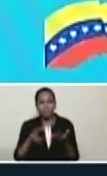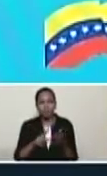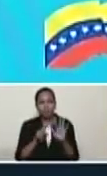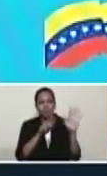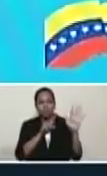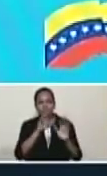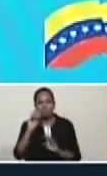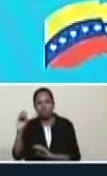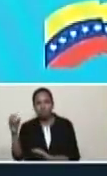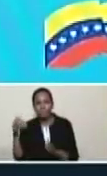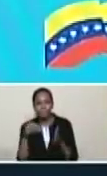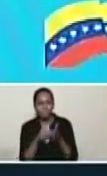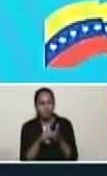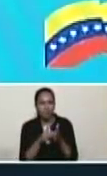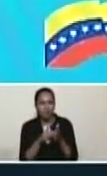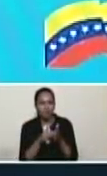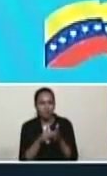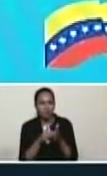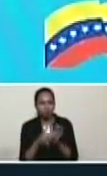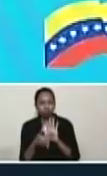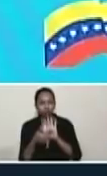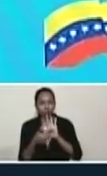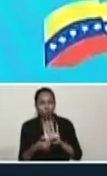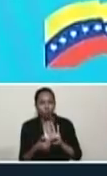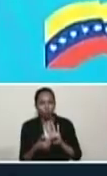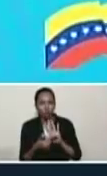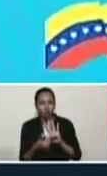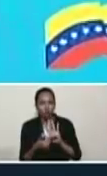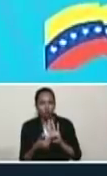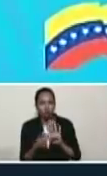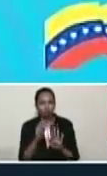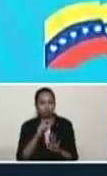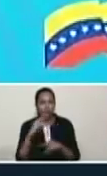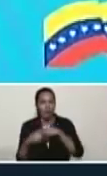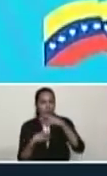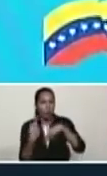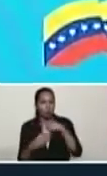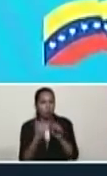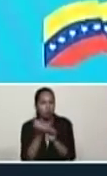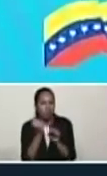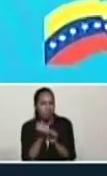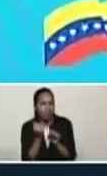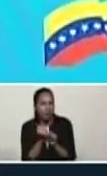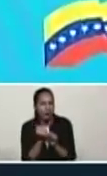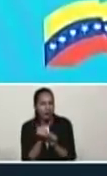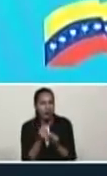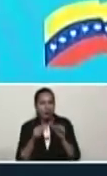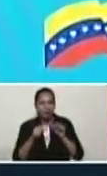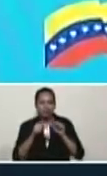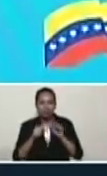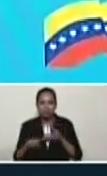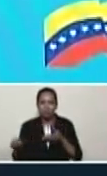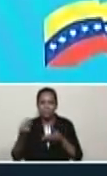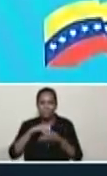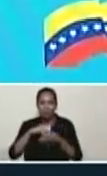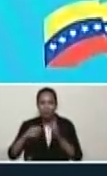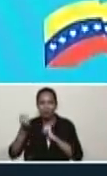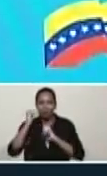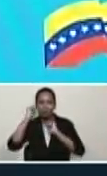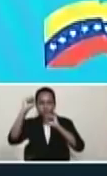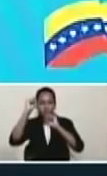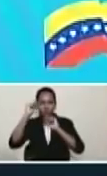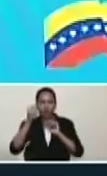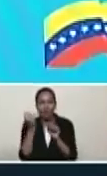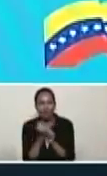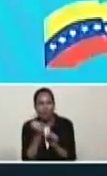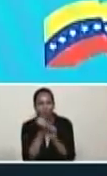2.600.000, como una demostración de que la revolución trabaja, persevera y triunfa.